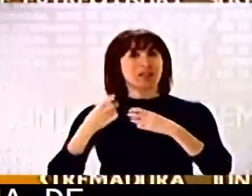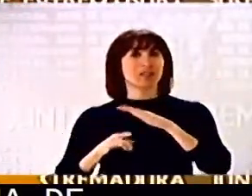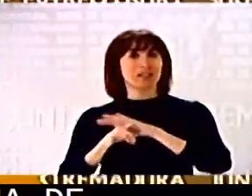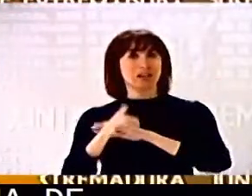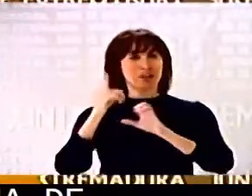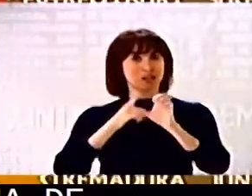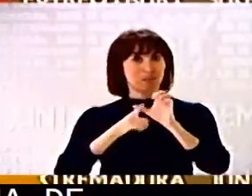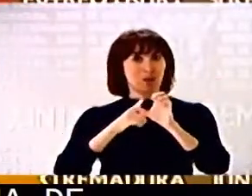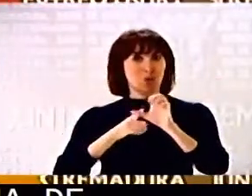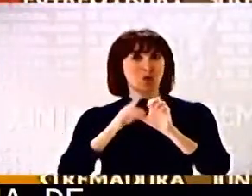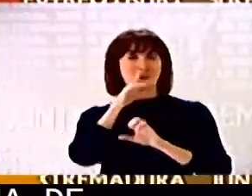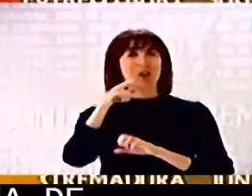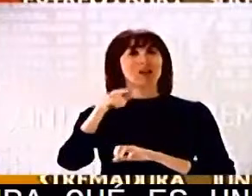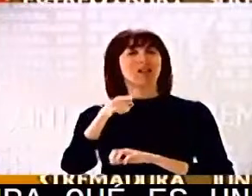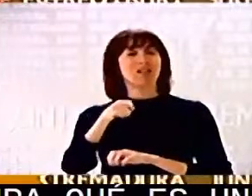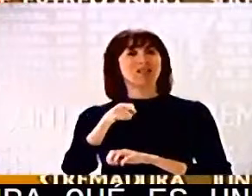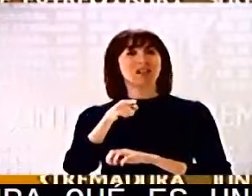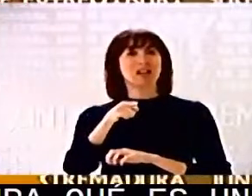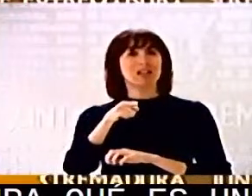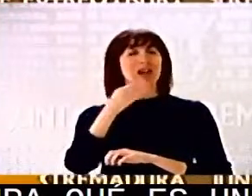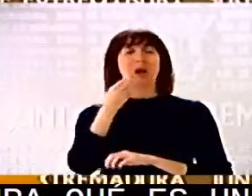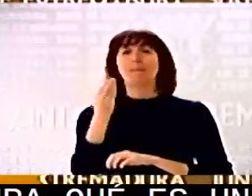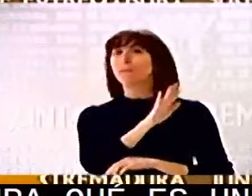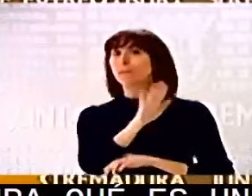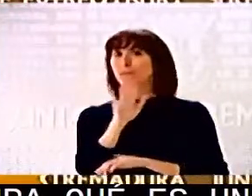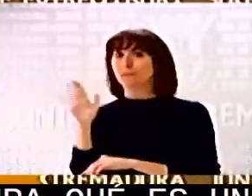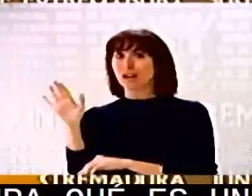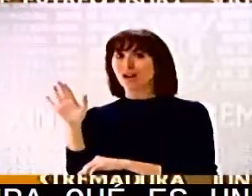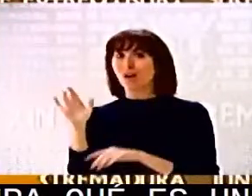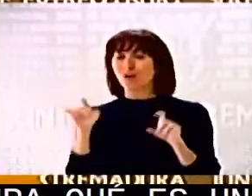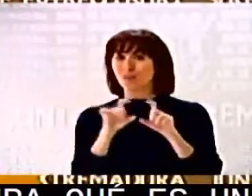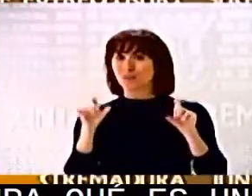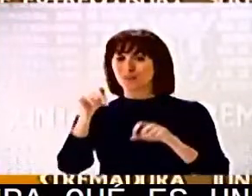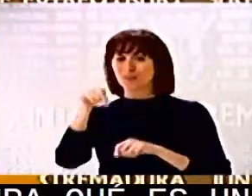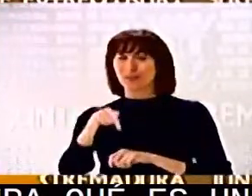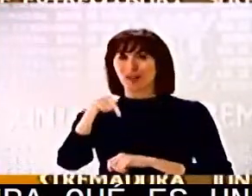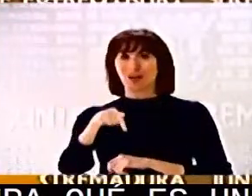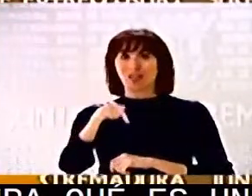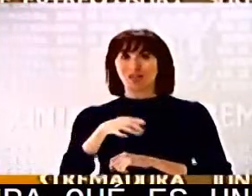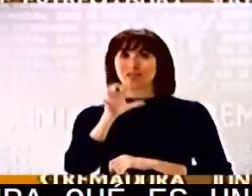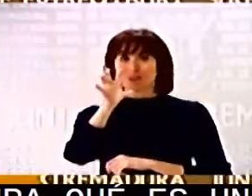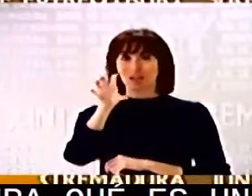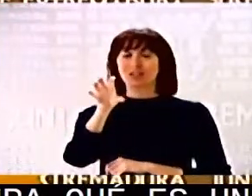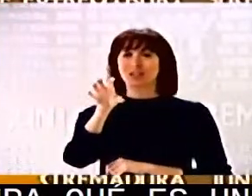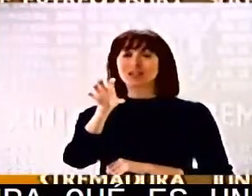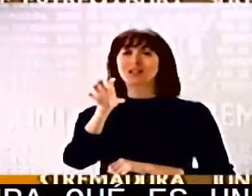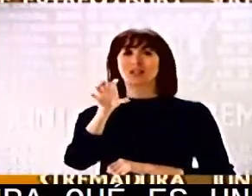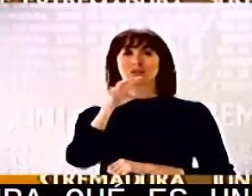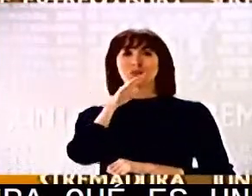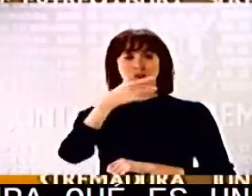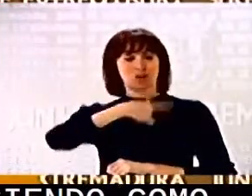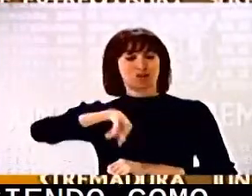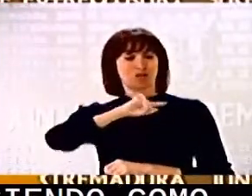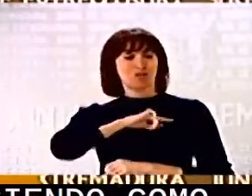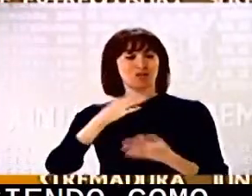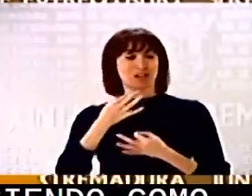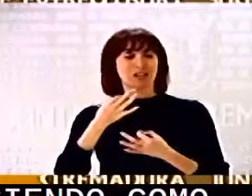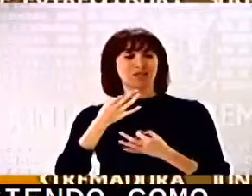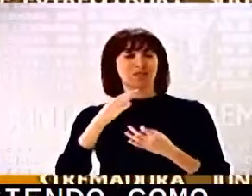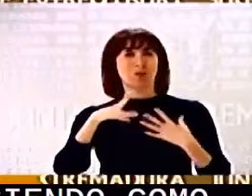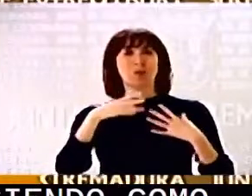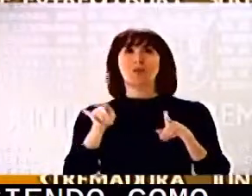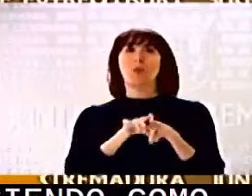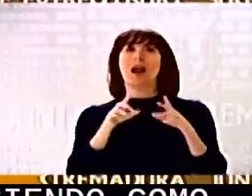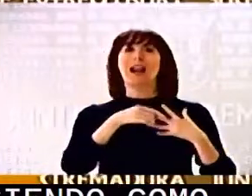es una de las mejores agencias de este país, siendo como somos un ejemplo y un